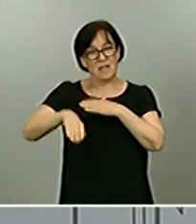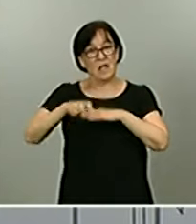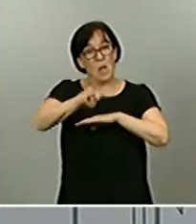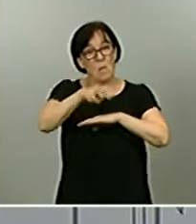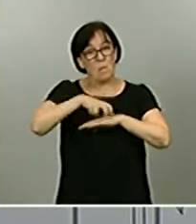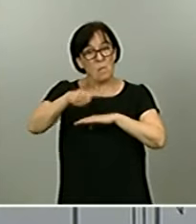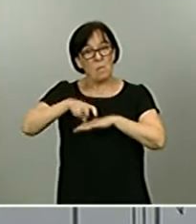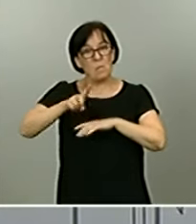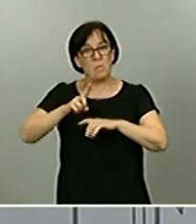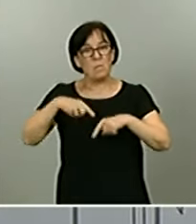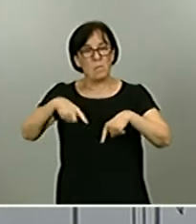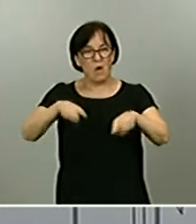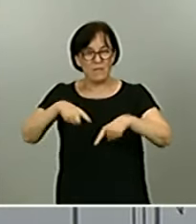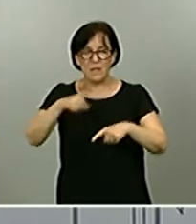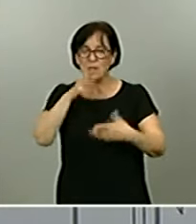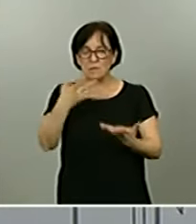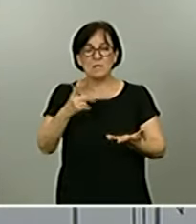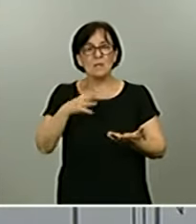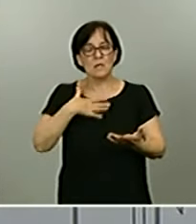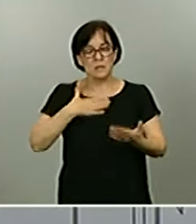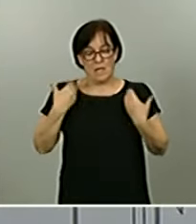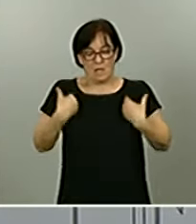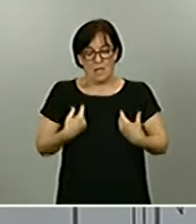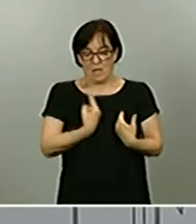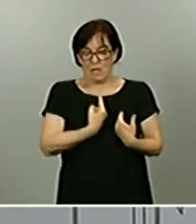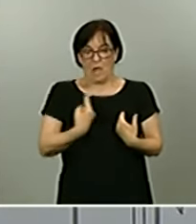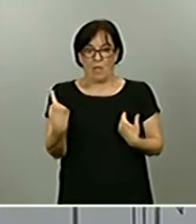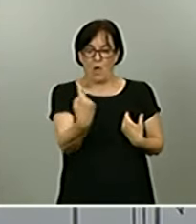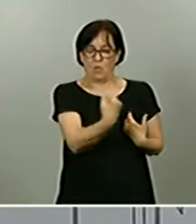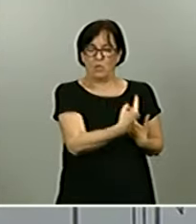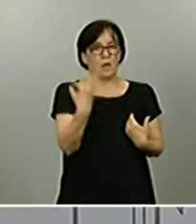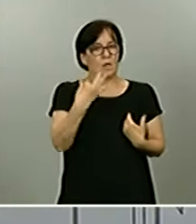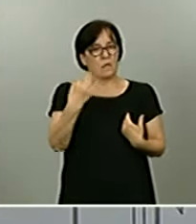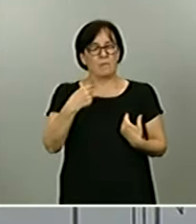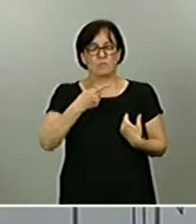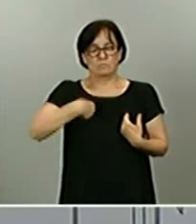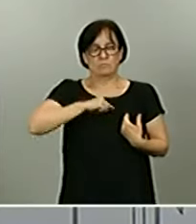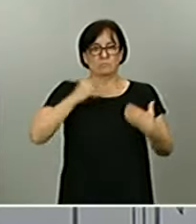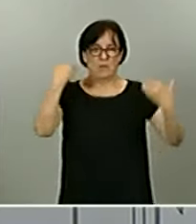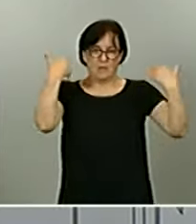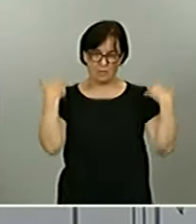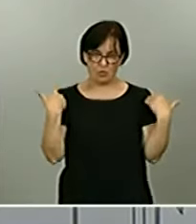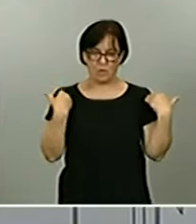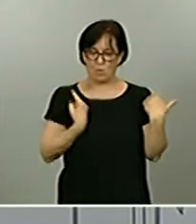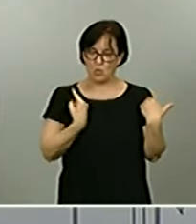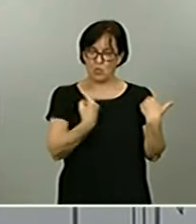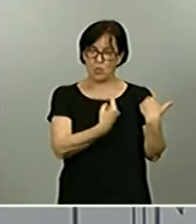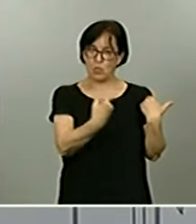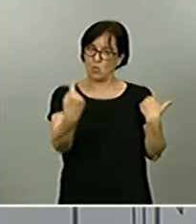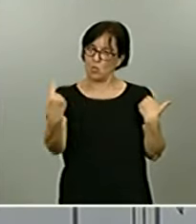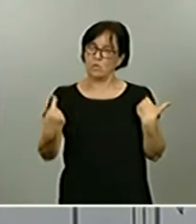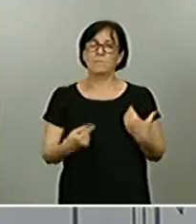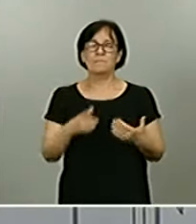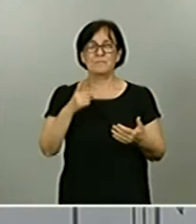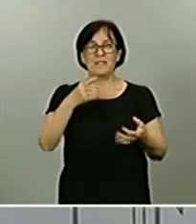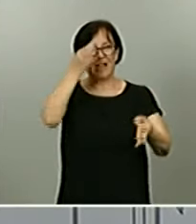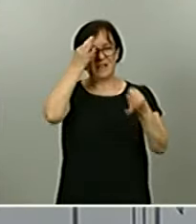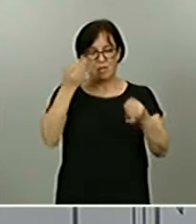implica que a título personal no tengamos que ser suficientemente responsables. Estos son los datos de ayer. Además,